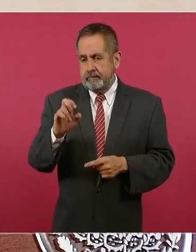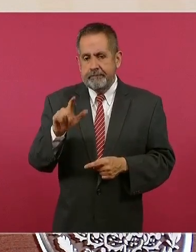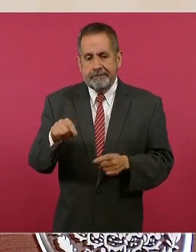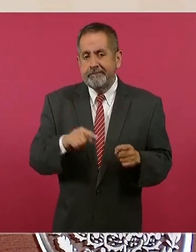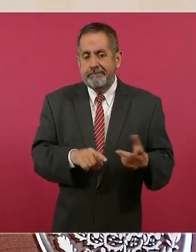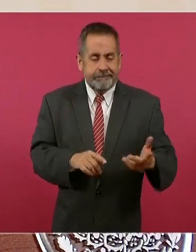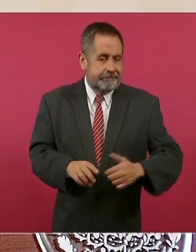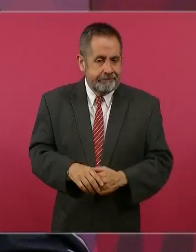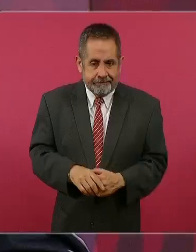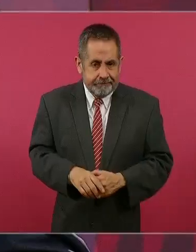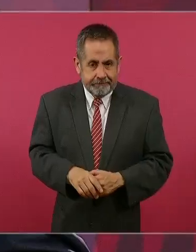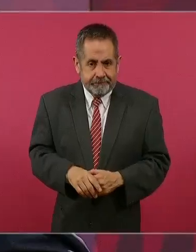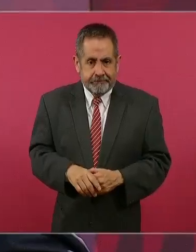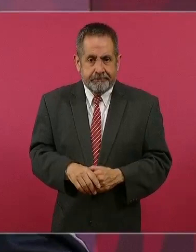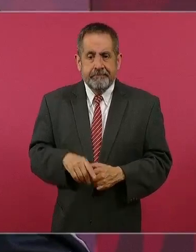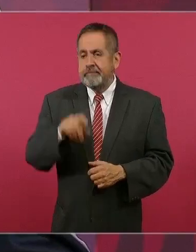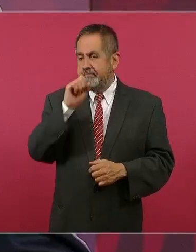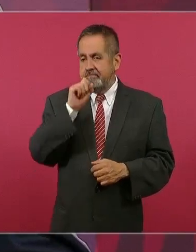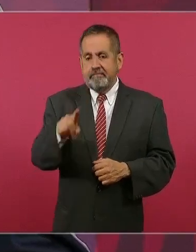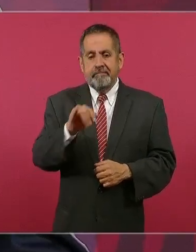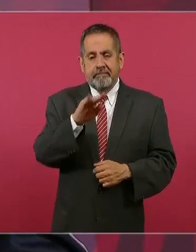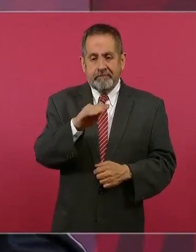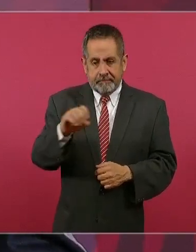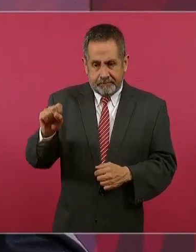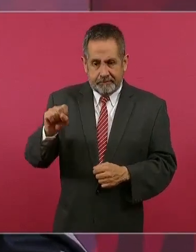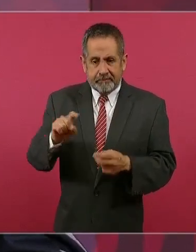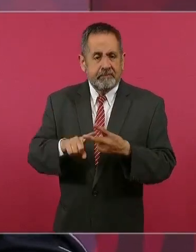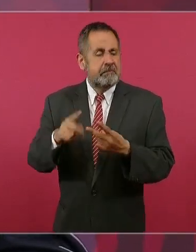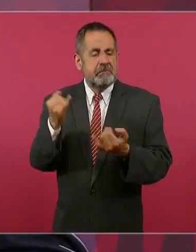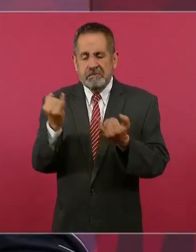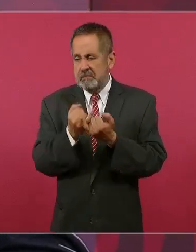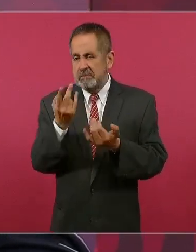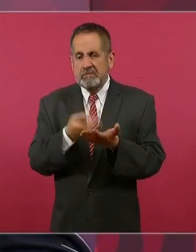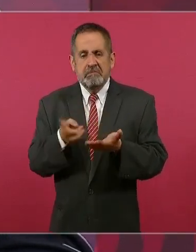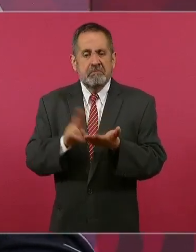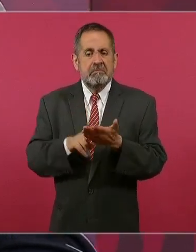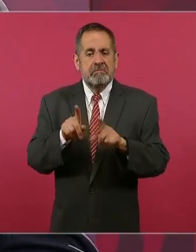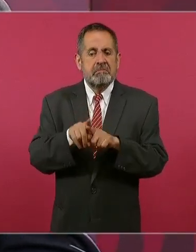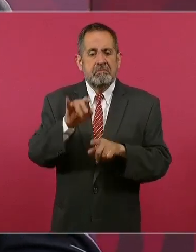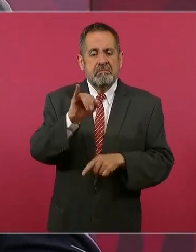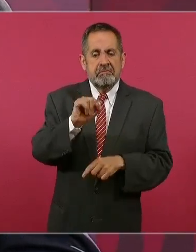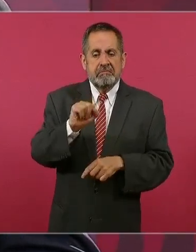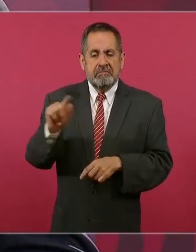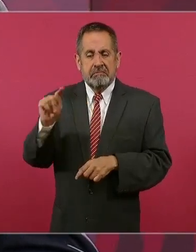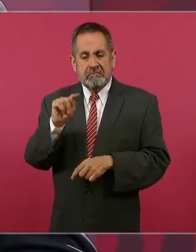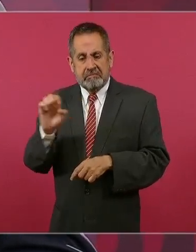tanto en el Seguro Social como en el ISSSTE.